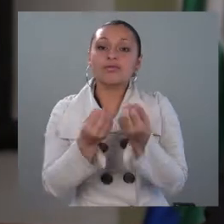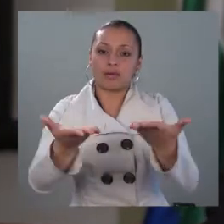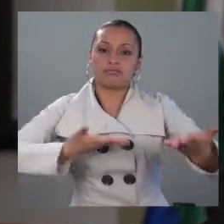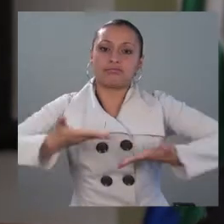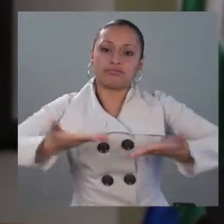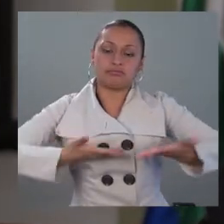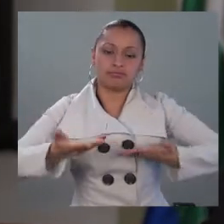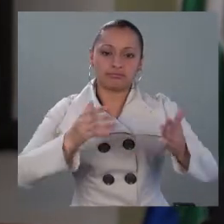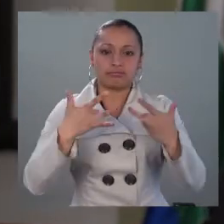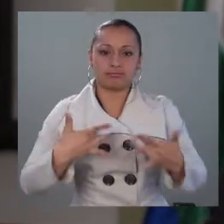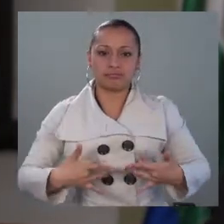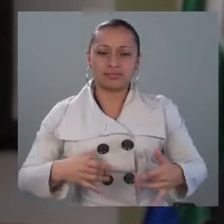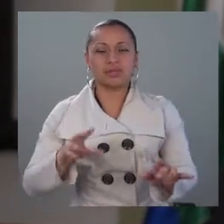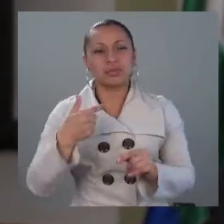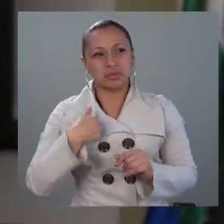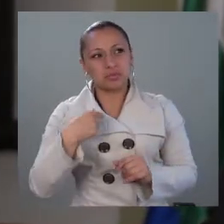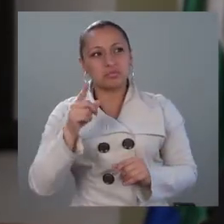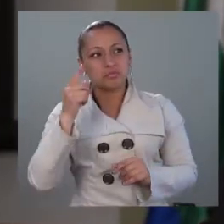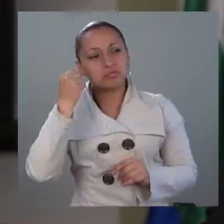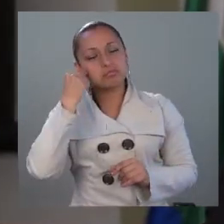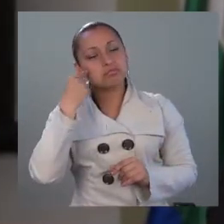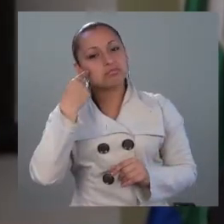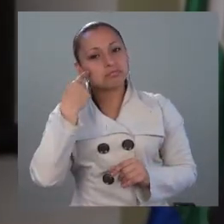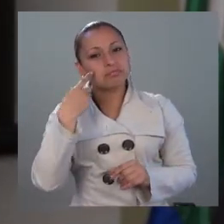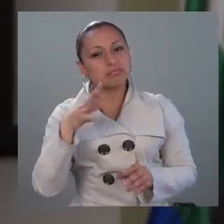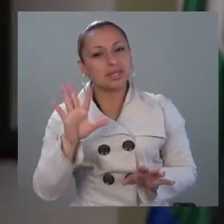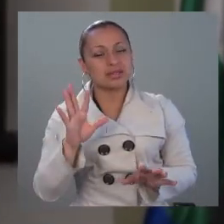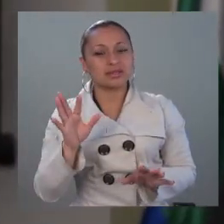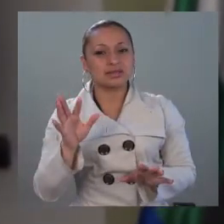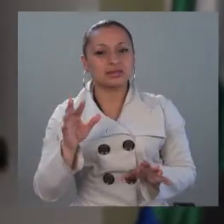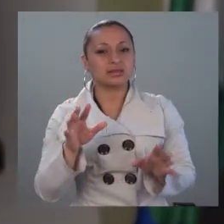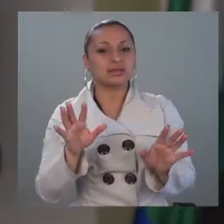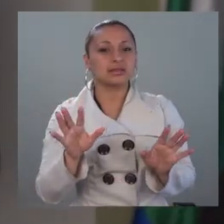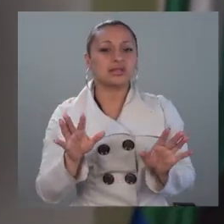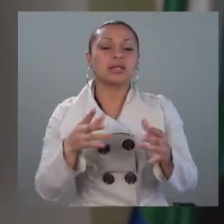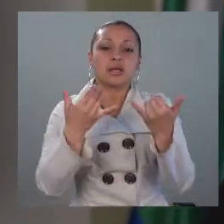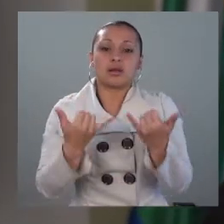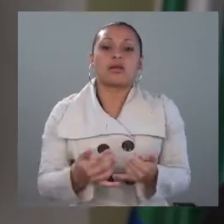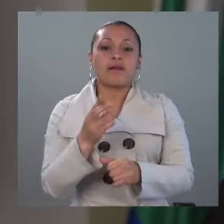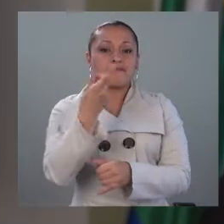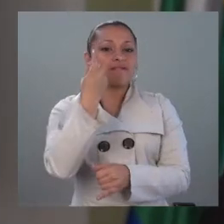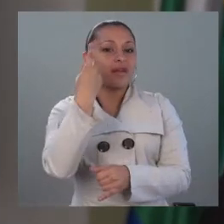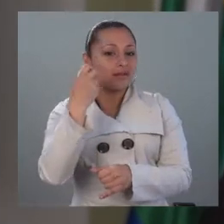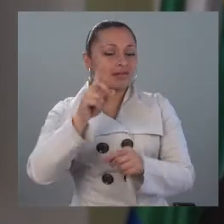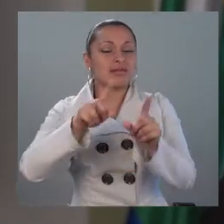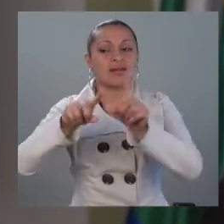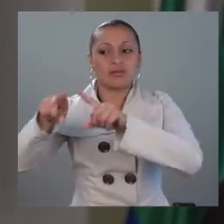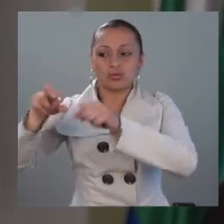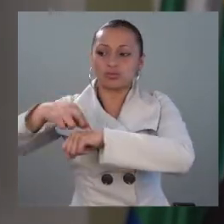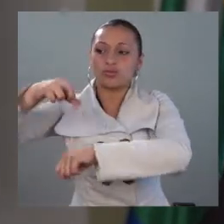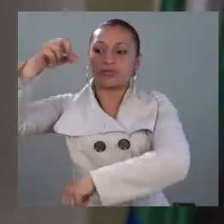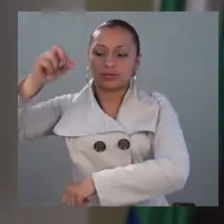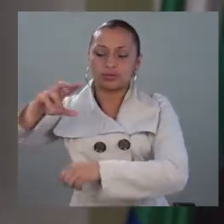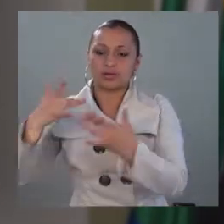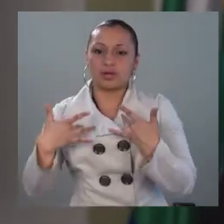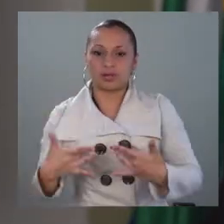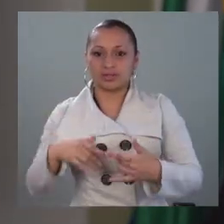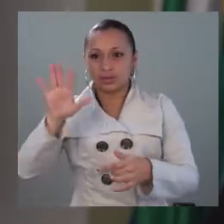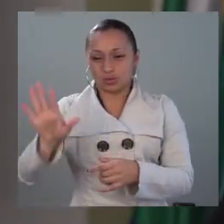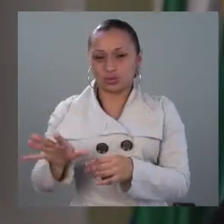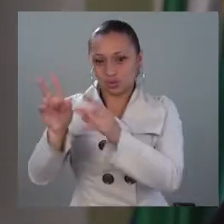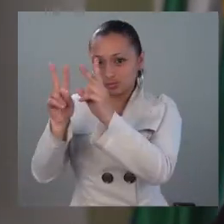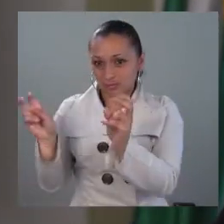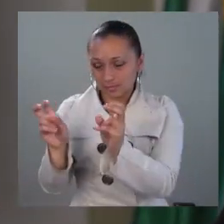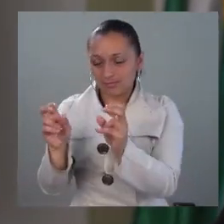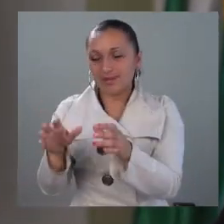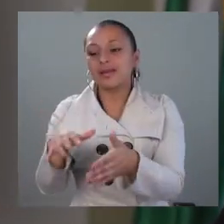servicios de salud, me parece que hoy en día hay una falta de profesionales de la salud, lo que no